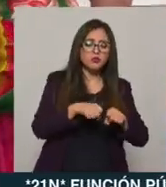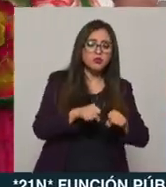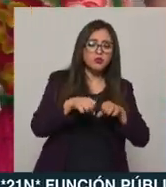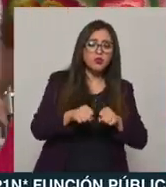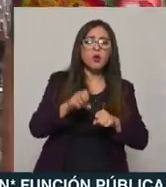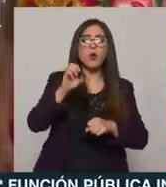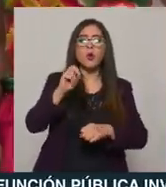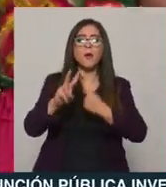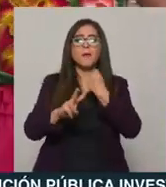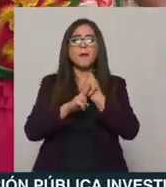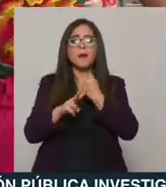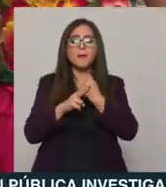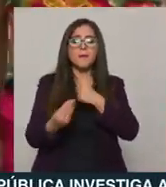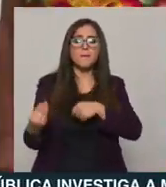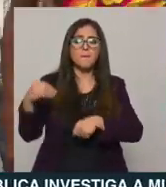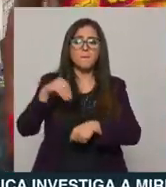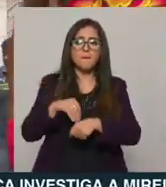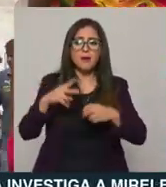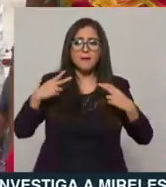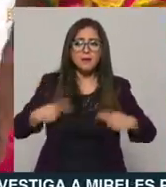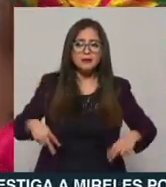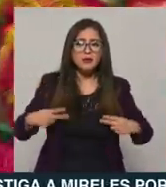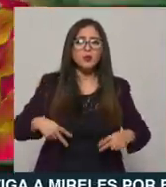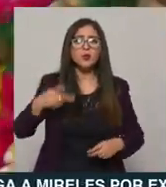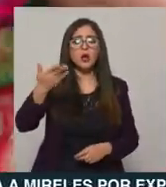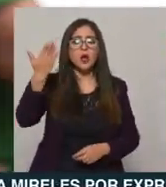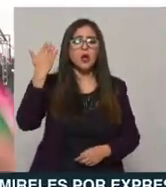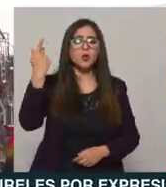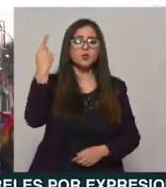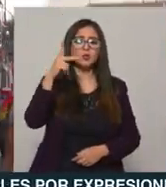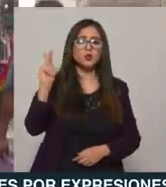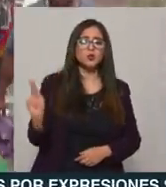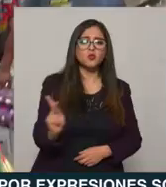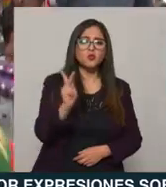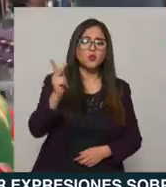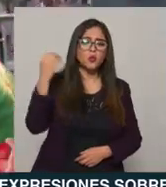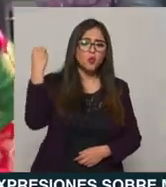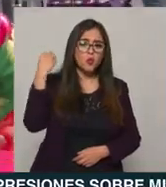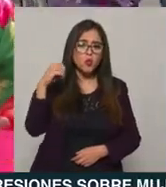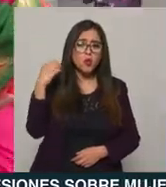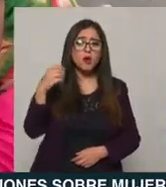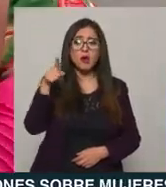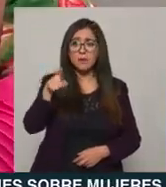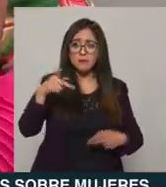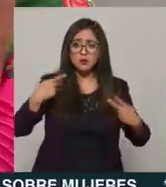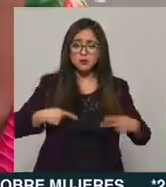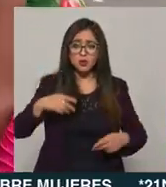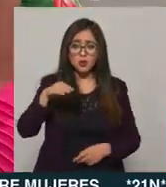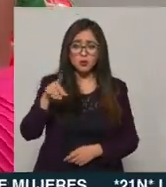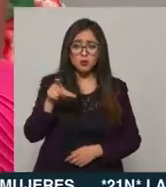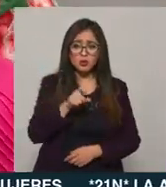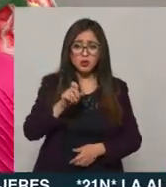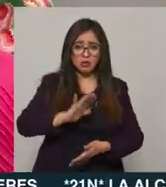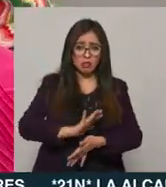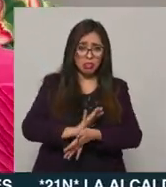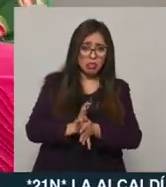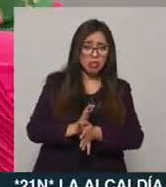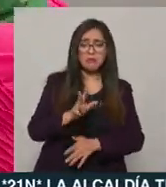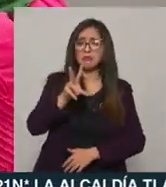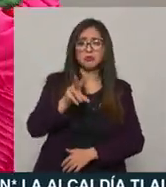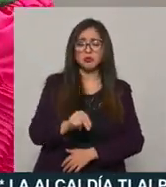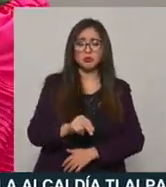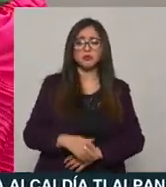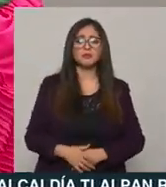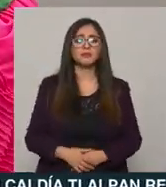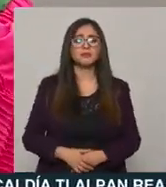de vidrio con vestidos y enaguas. En su pueblo natal, ninguna muxe sufre discriminación. Realmente nacer en